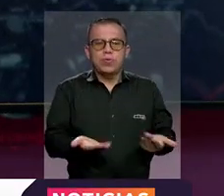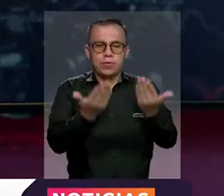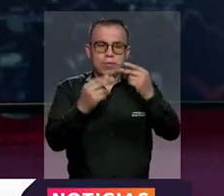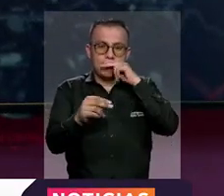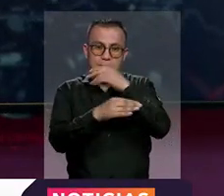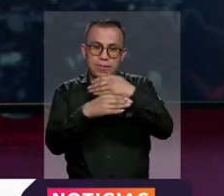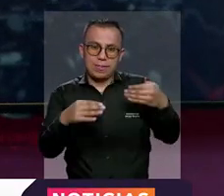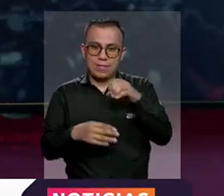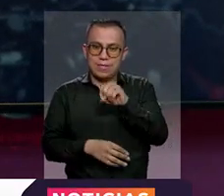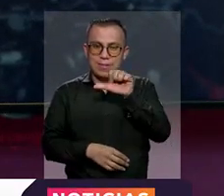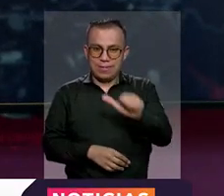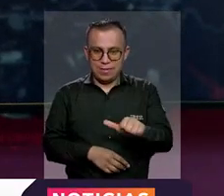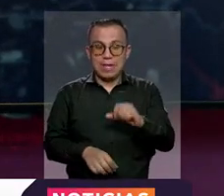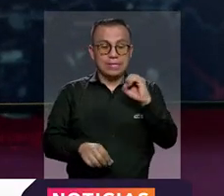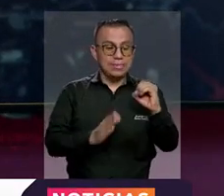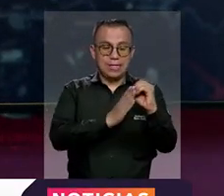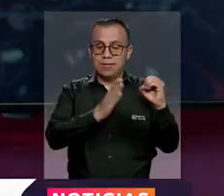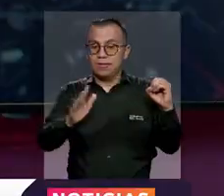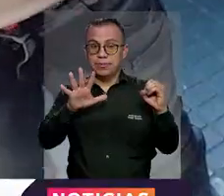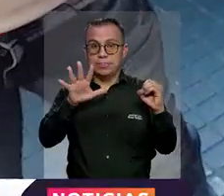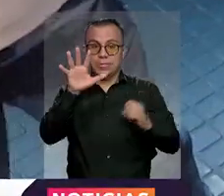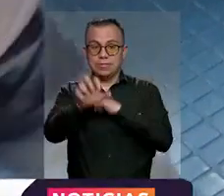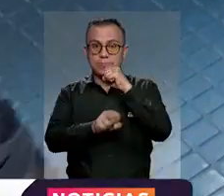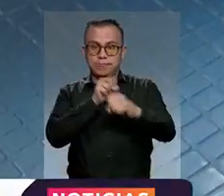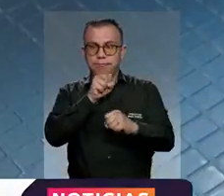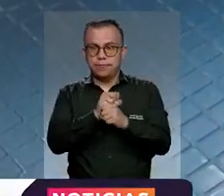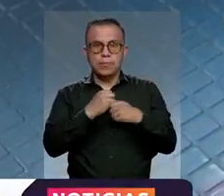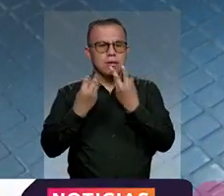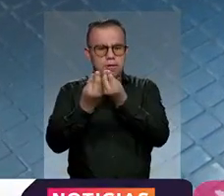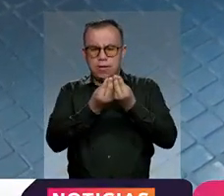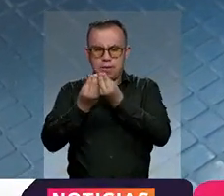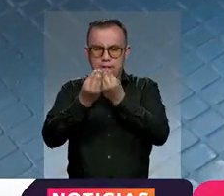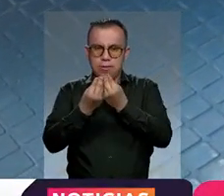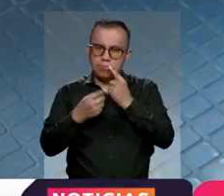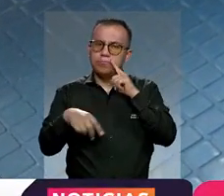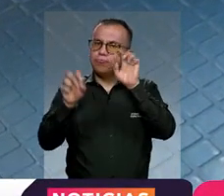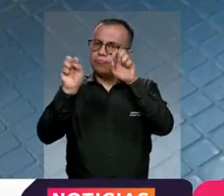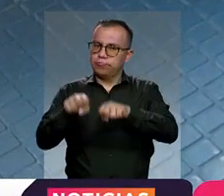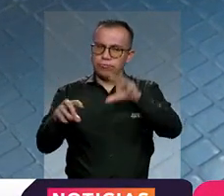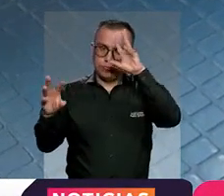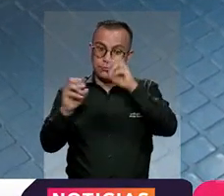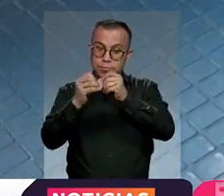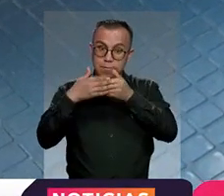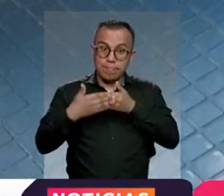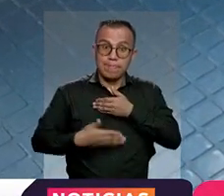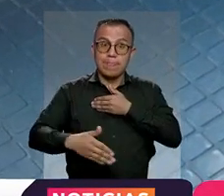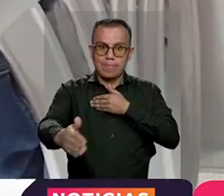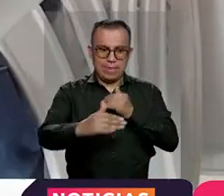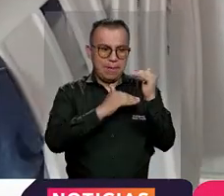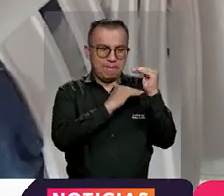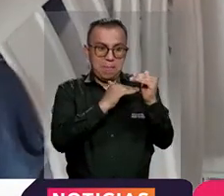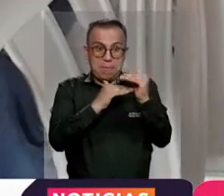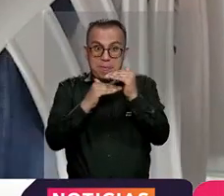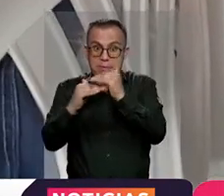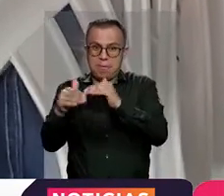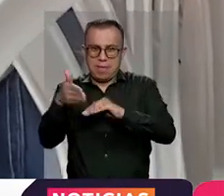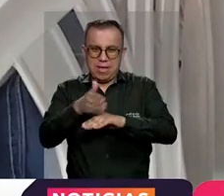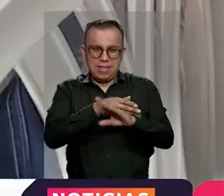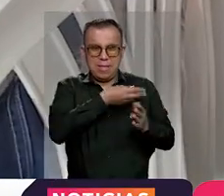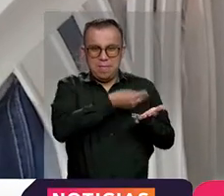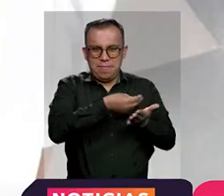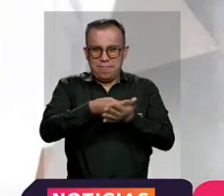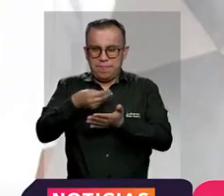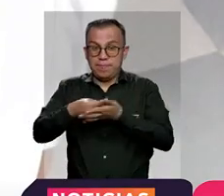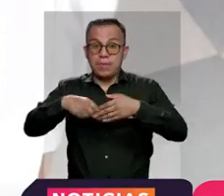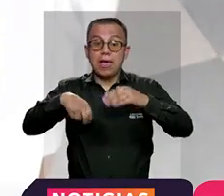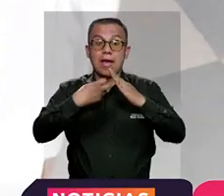niños y niñas entre 0 y 5 años el consejo aprobó un acuerdo para que a partir de ahora la cuota moderadora que se paguen los 10